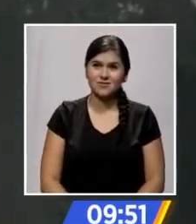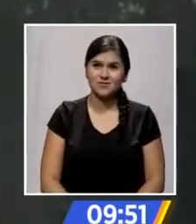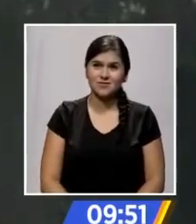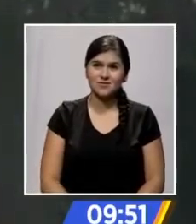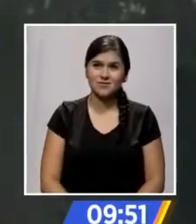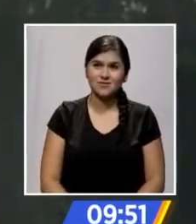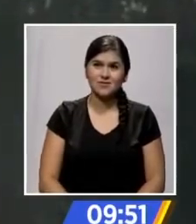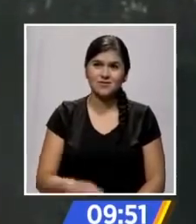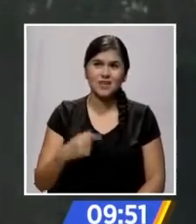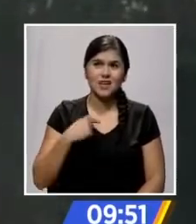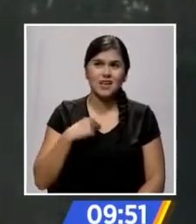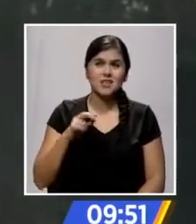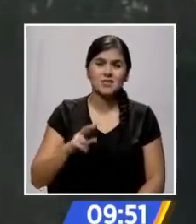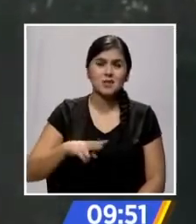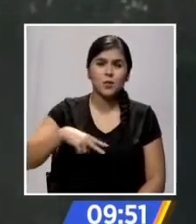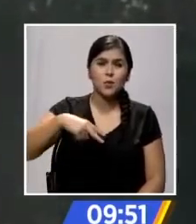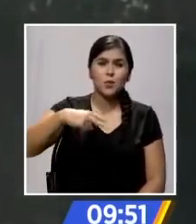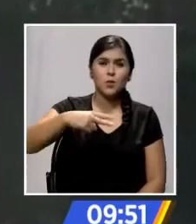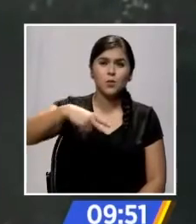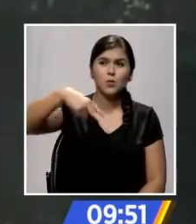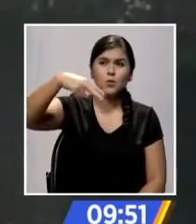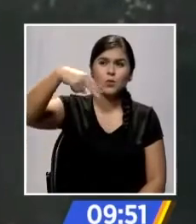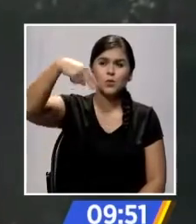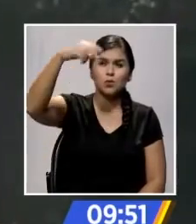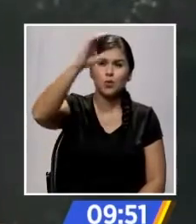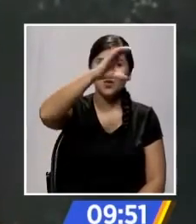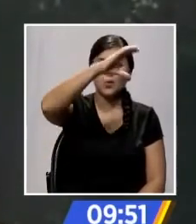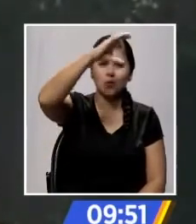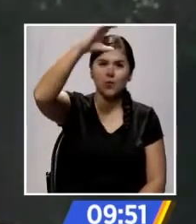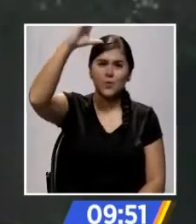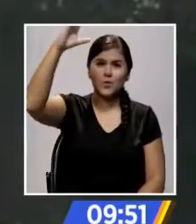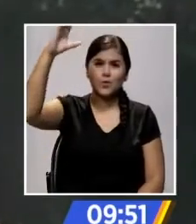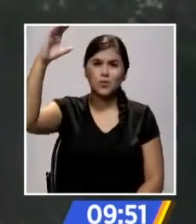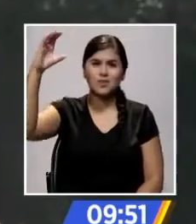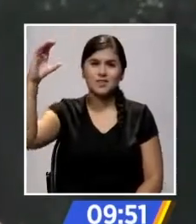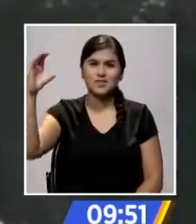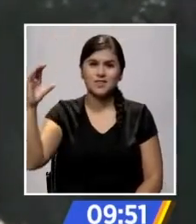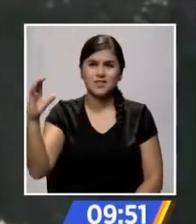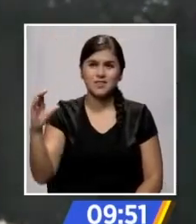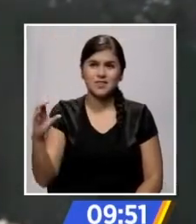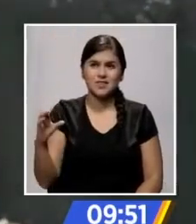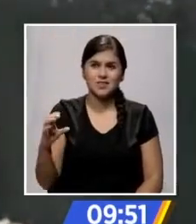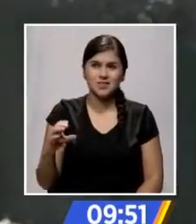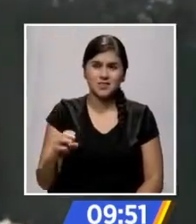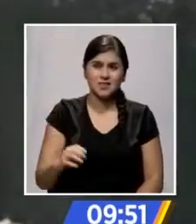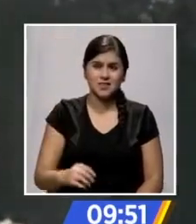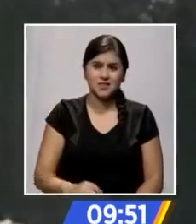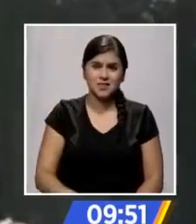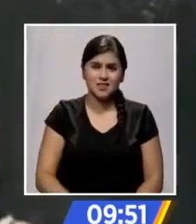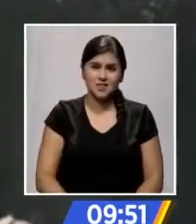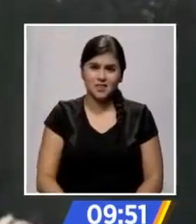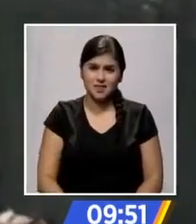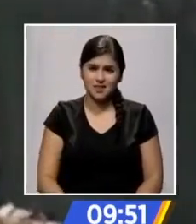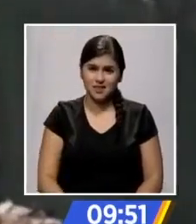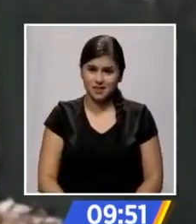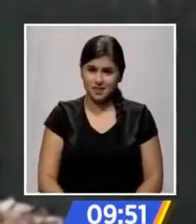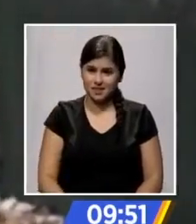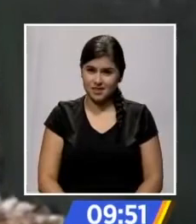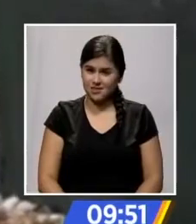llevara flotando por el cielo. Y Ovita llegó a su coronación. Y